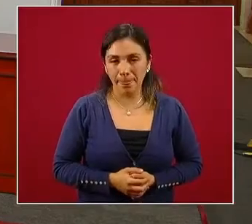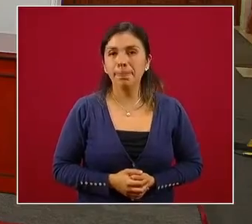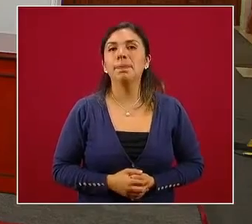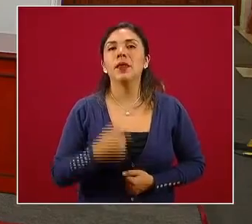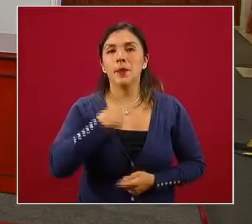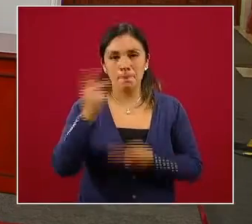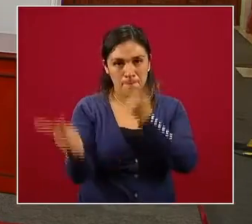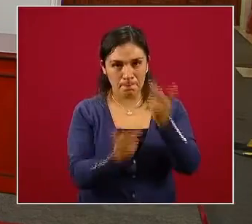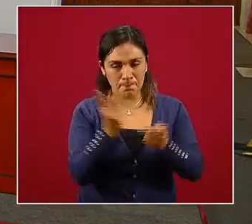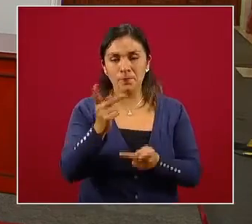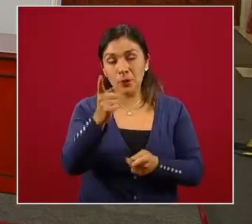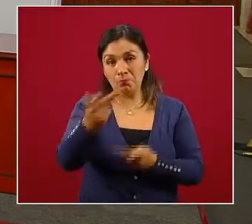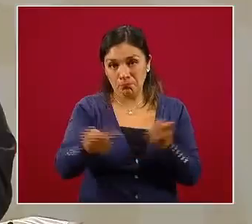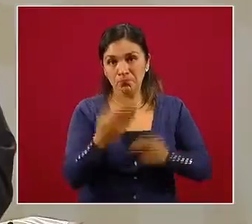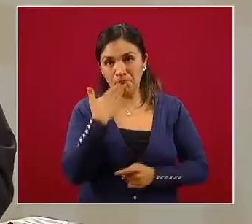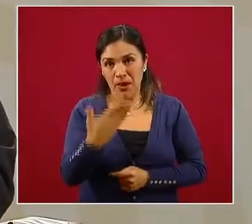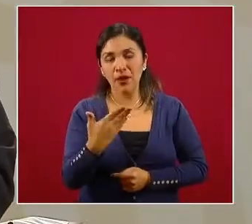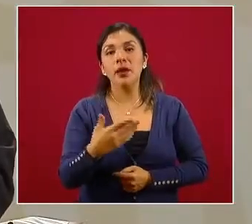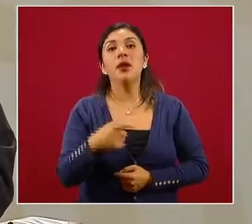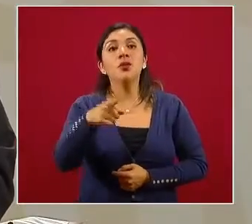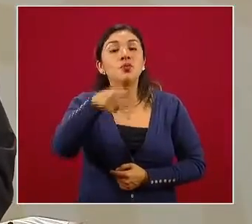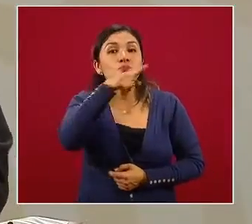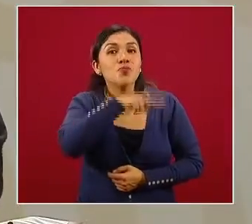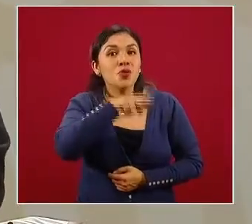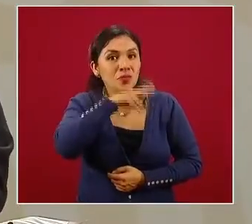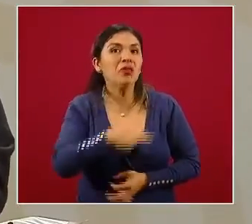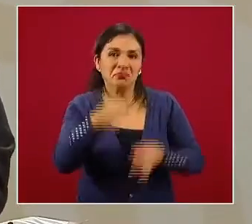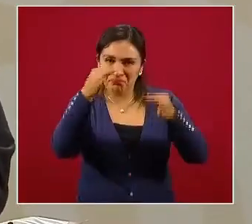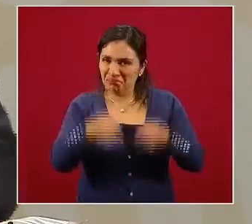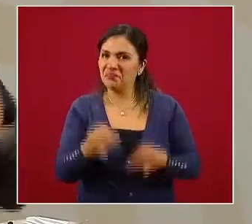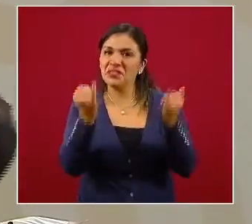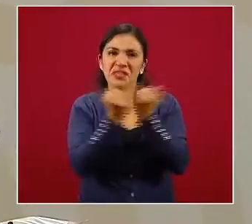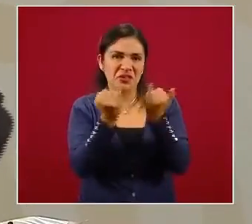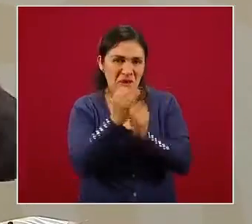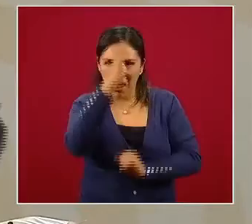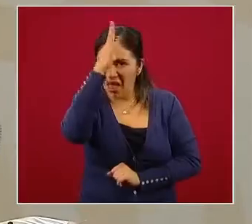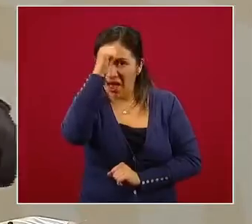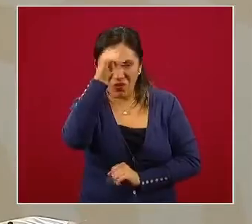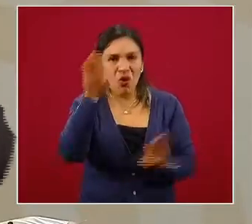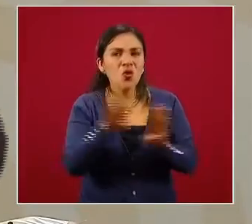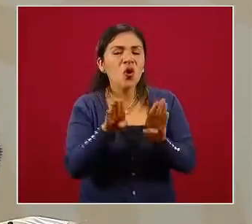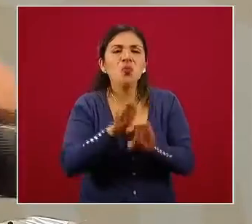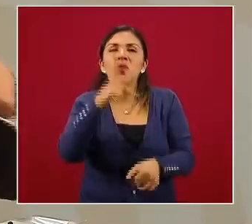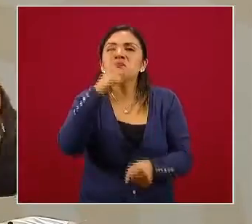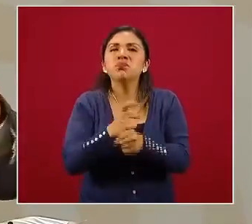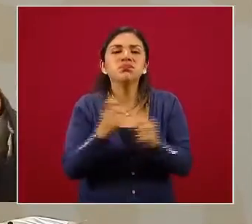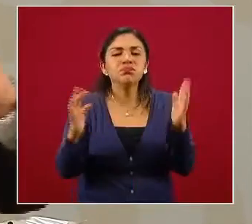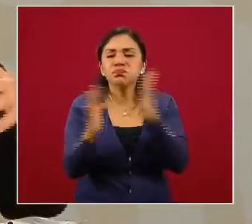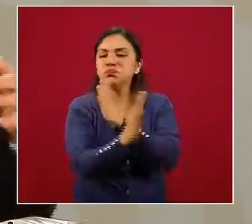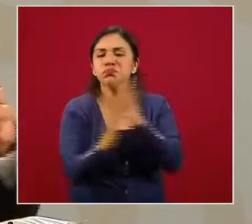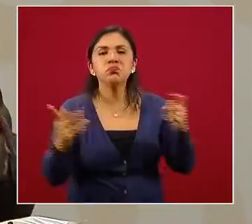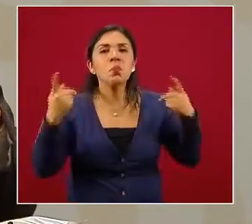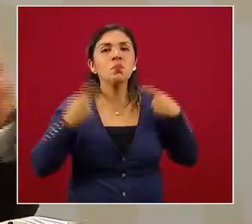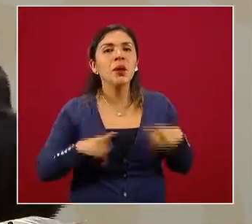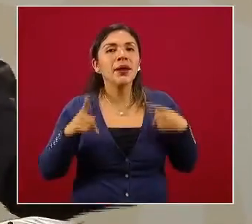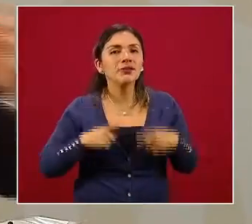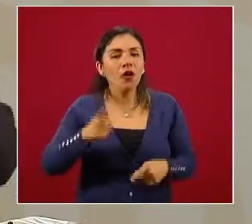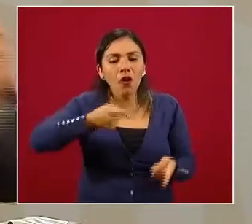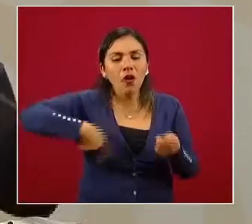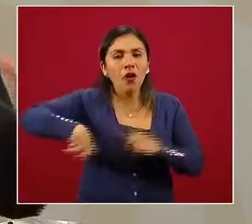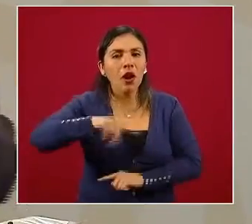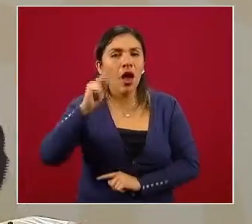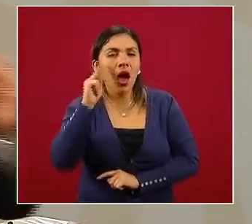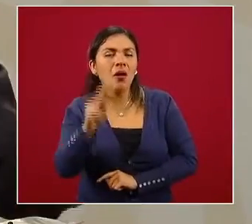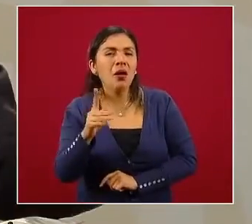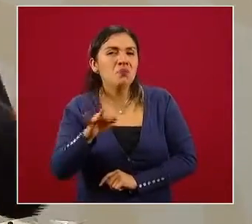lo segundo. Creo que es una preocupación legítima que, sobre todo en las dinámicas locales, a nivel local, pudiera